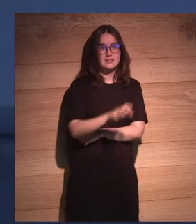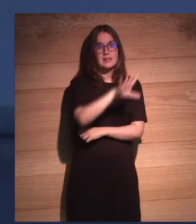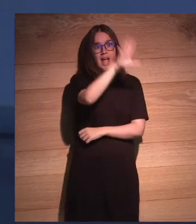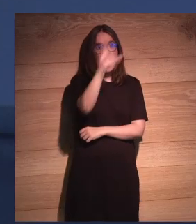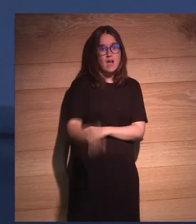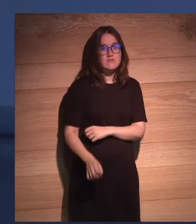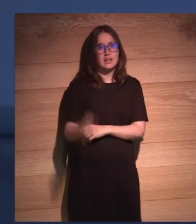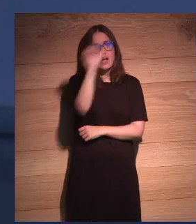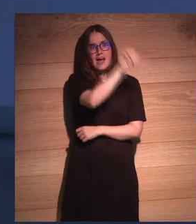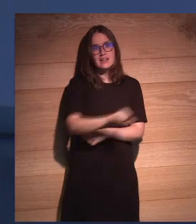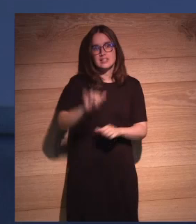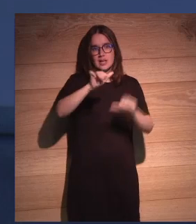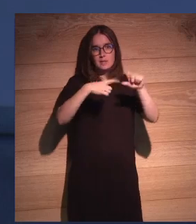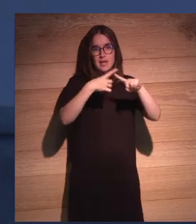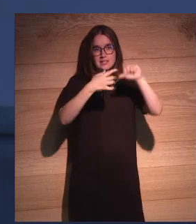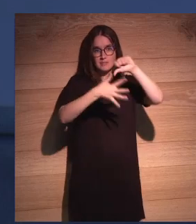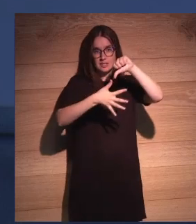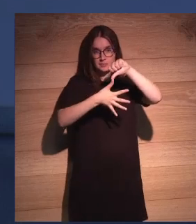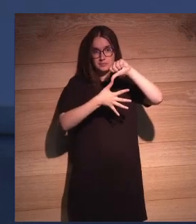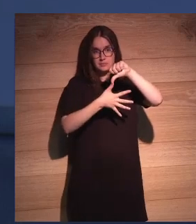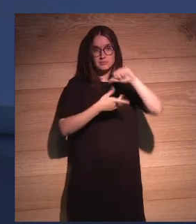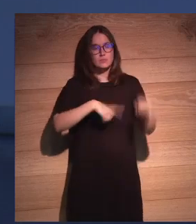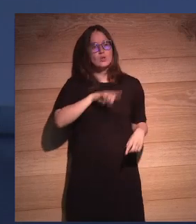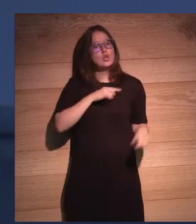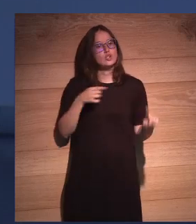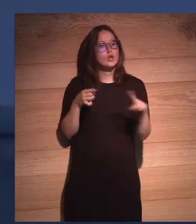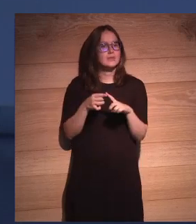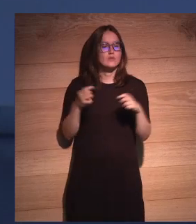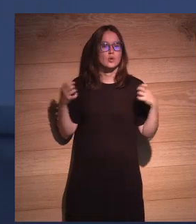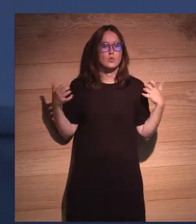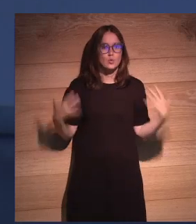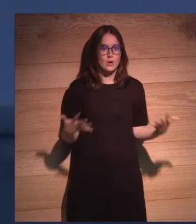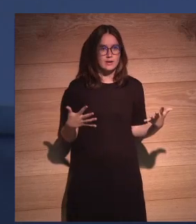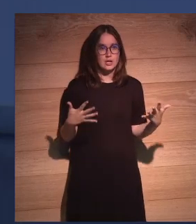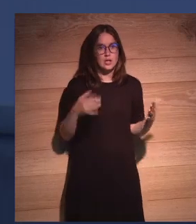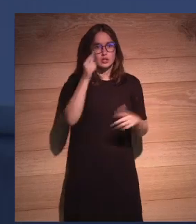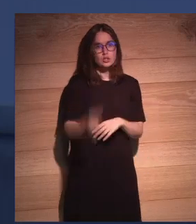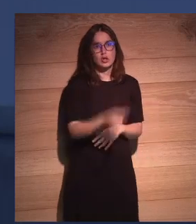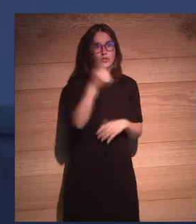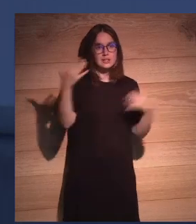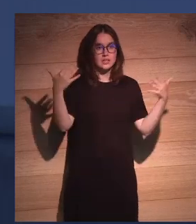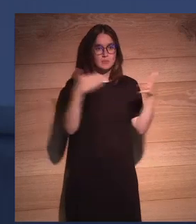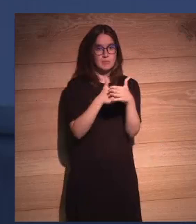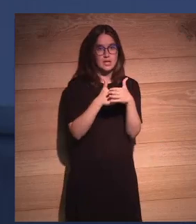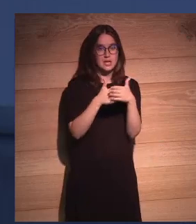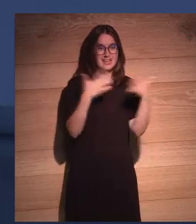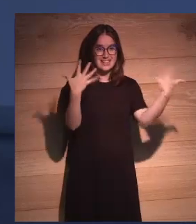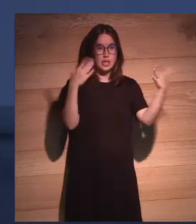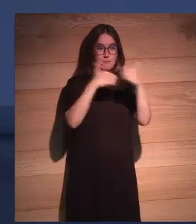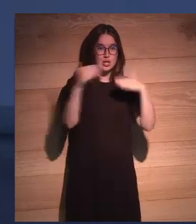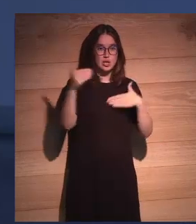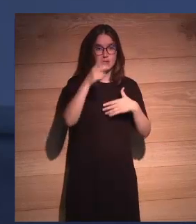y América Latina, y nuestro objetivo es llegar a 10 millones en